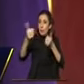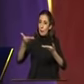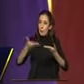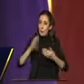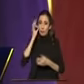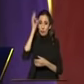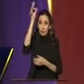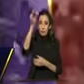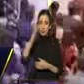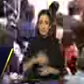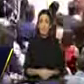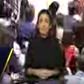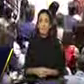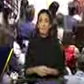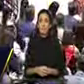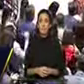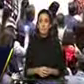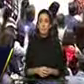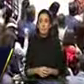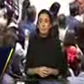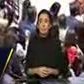futuro.